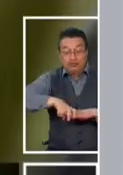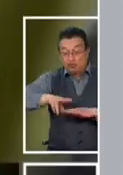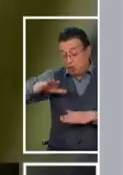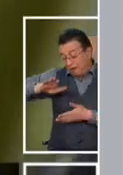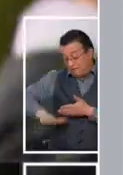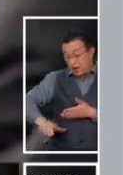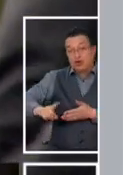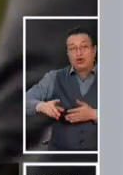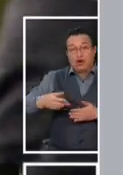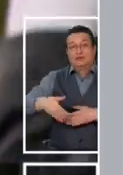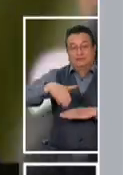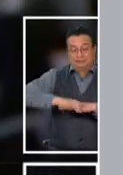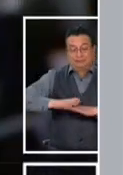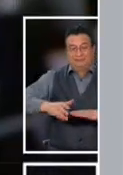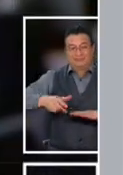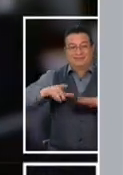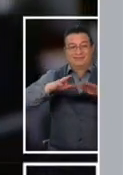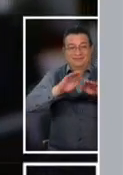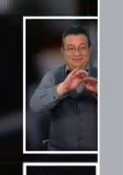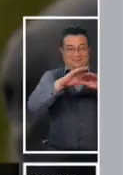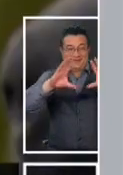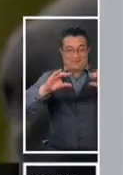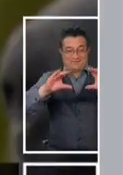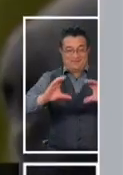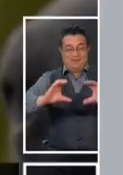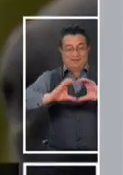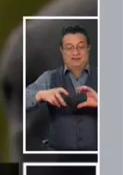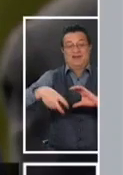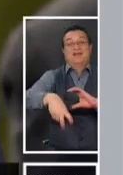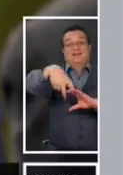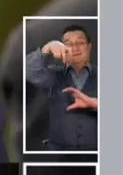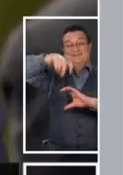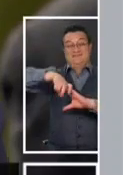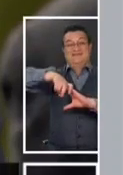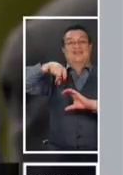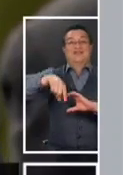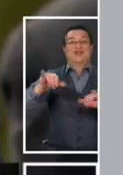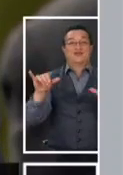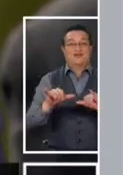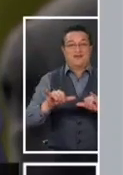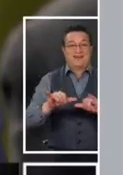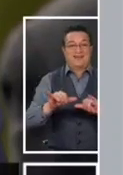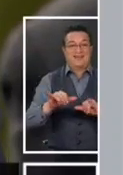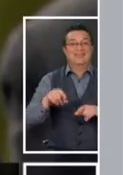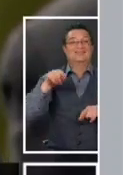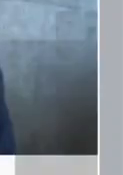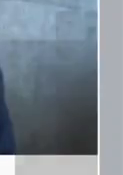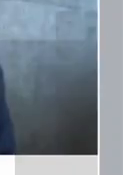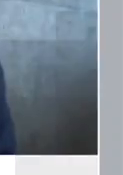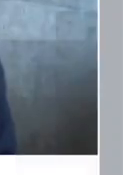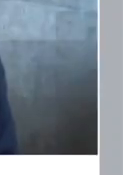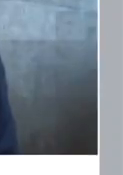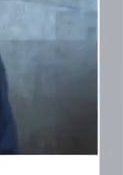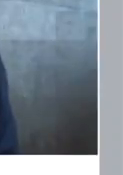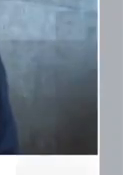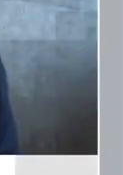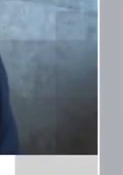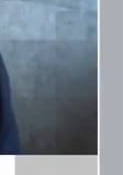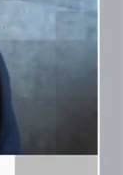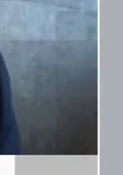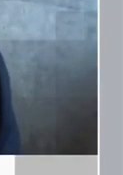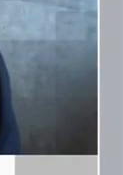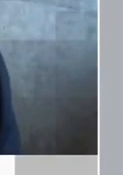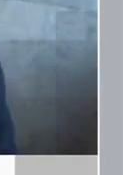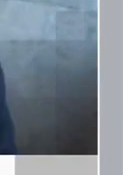Cuáles son las mejores que pretenden proponer para en el caso que sea nominado fiscal Y a partir de decidir la votación porque yo creo que en esto